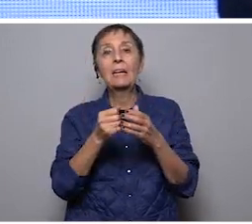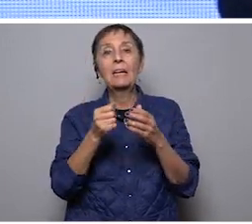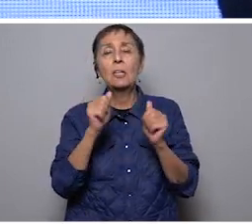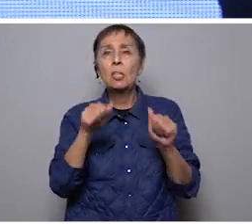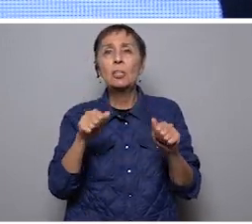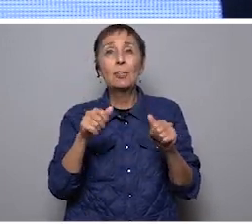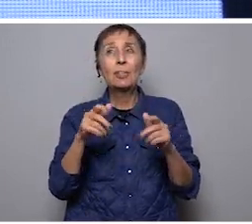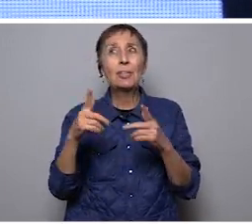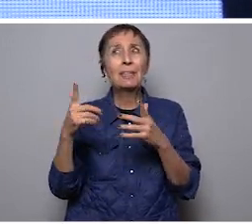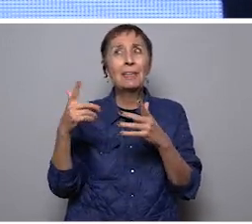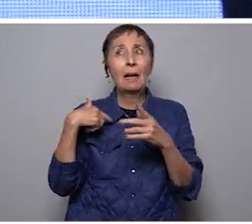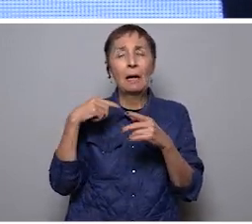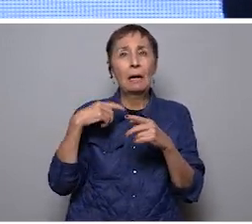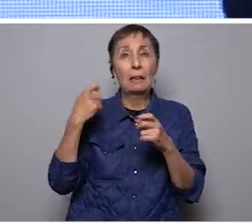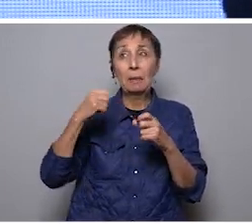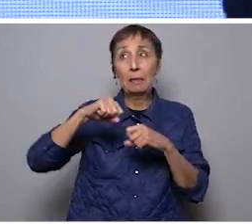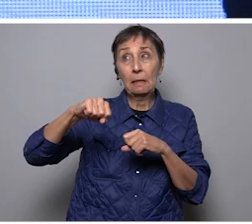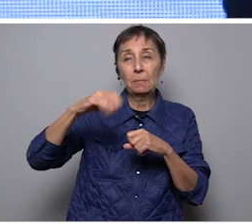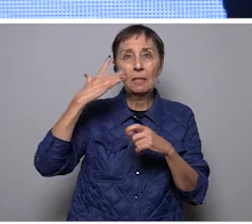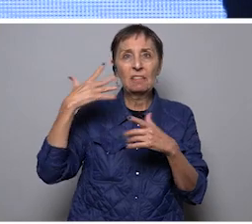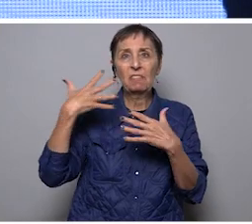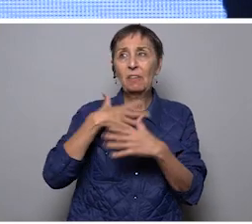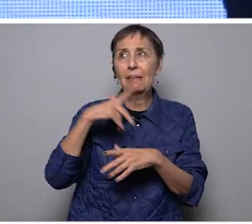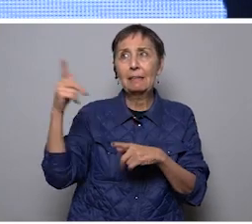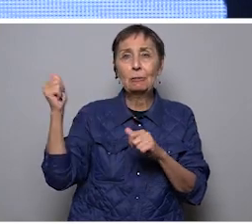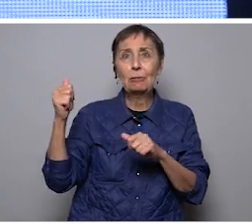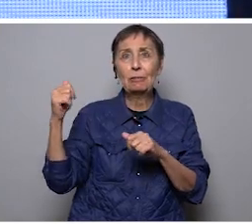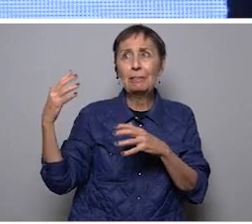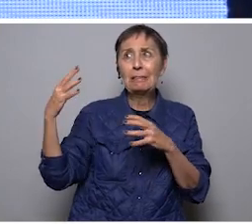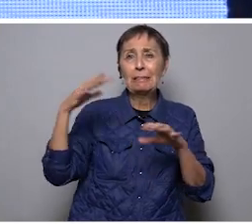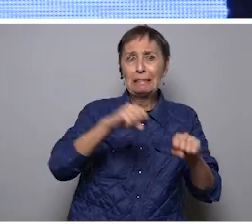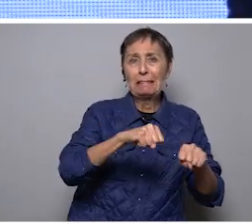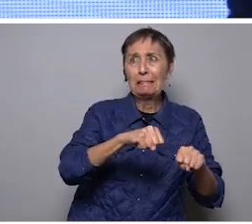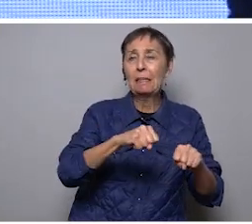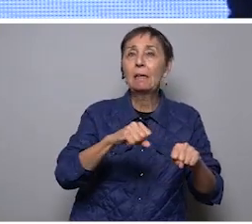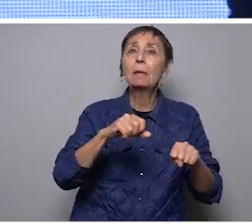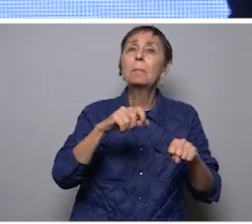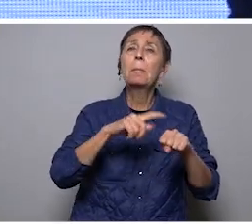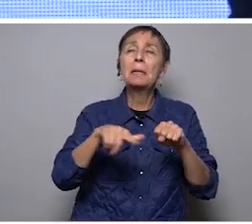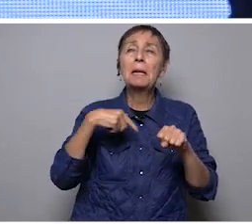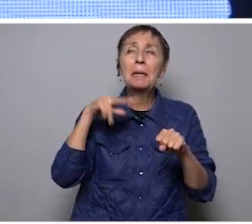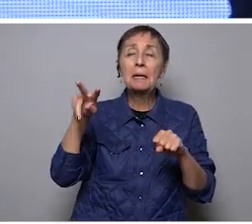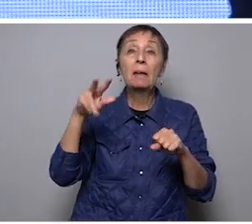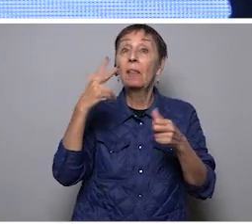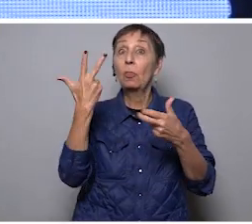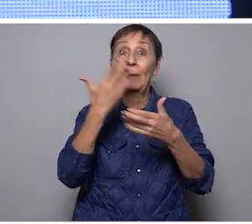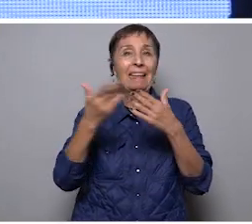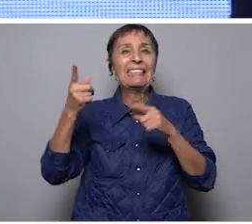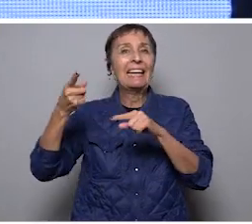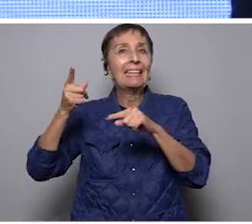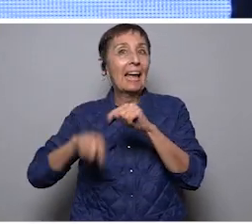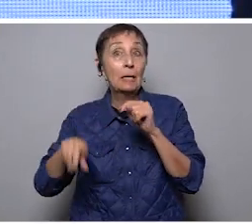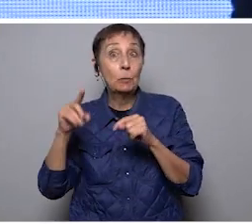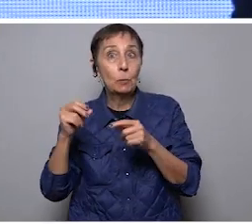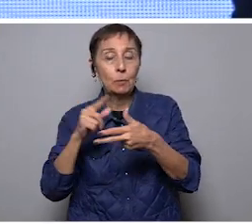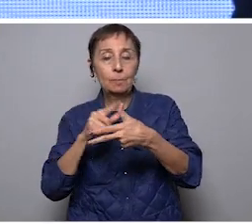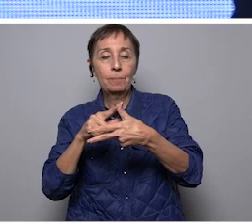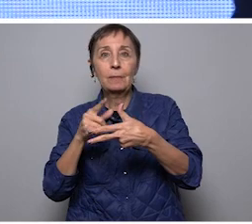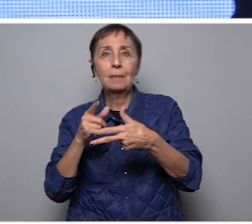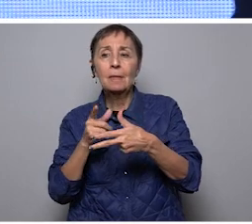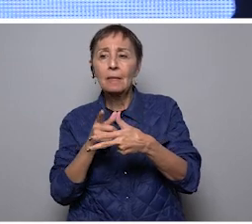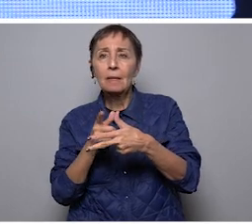he visto es que hay tres cosas que que no no pueden hacer la primera es que las fintech están